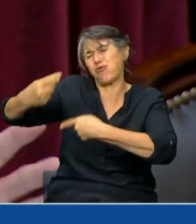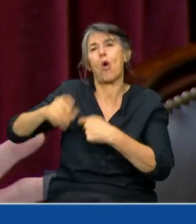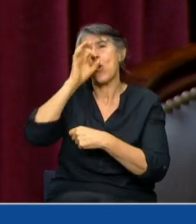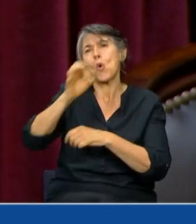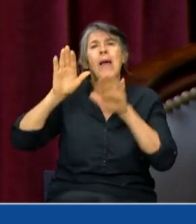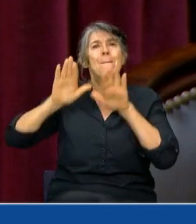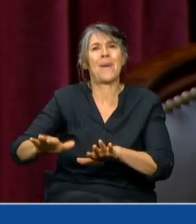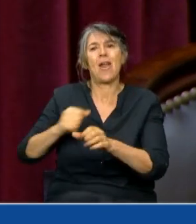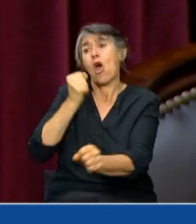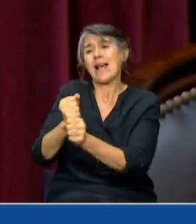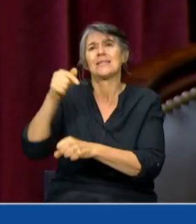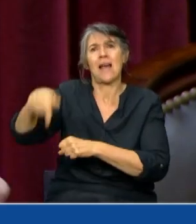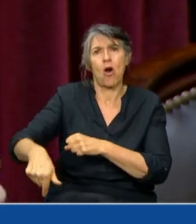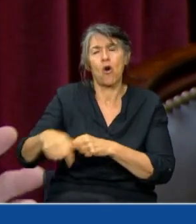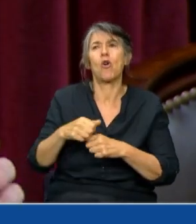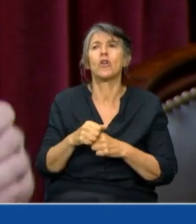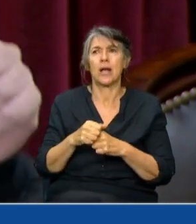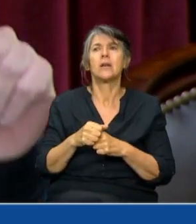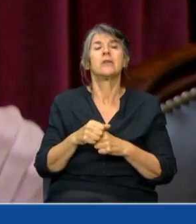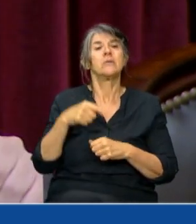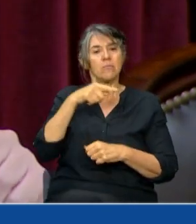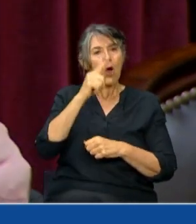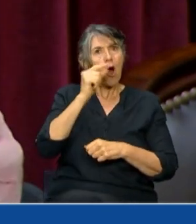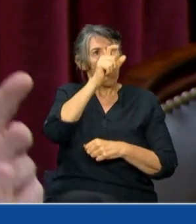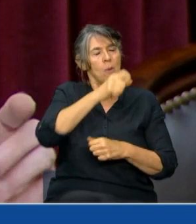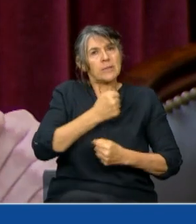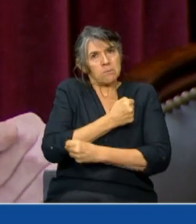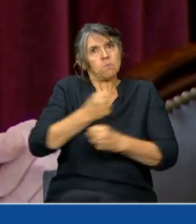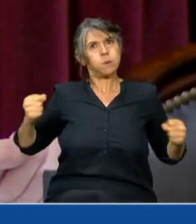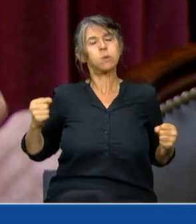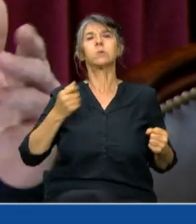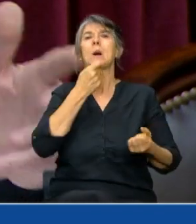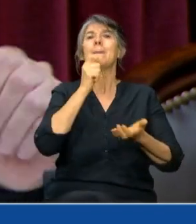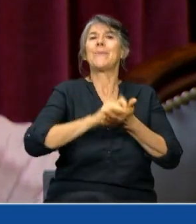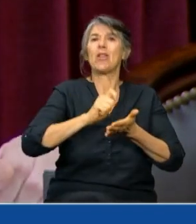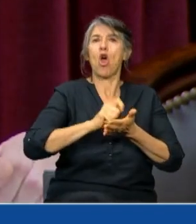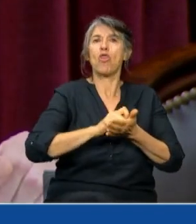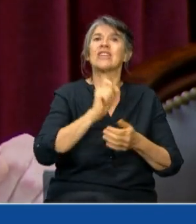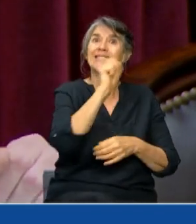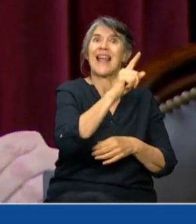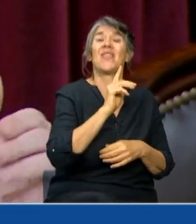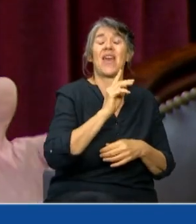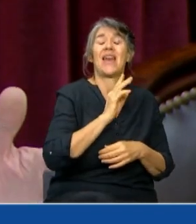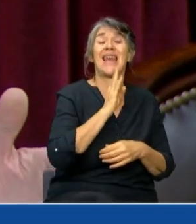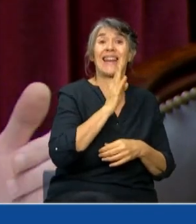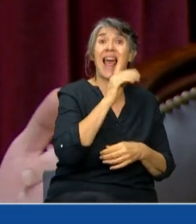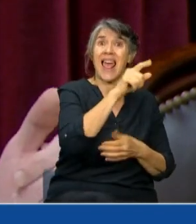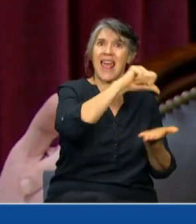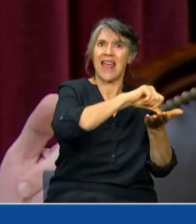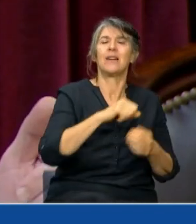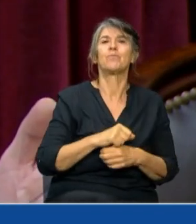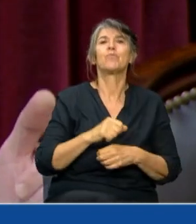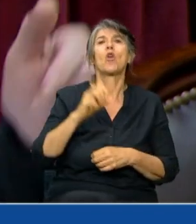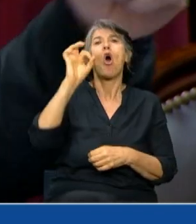continúa, la verdad que es enorme la valentía de este periodista israelí que publica en este diario. Quiero decir que la